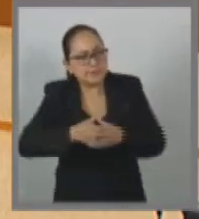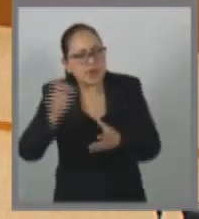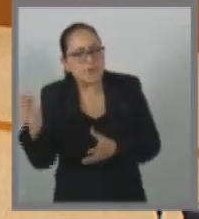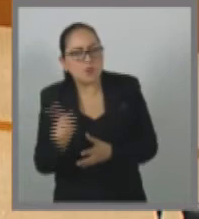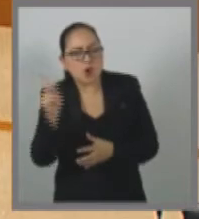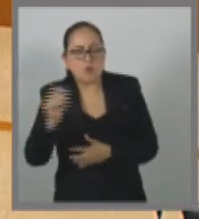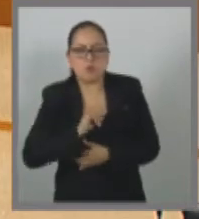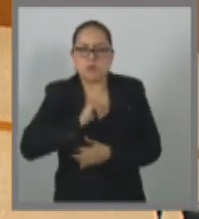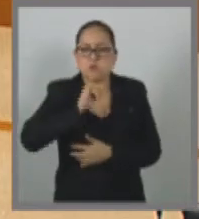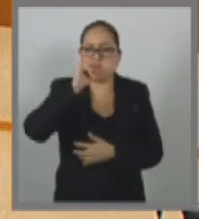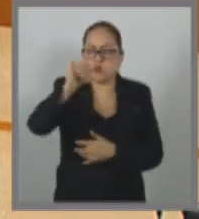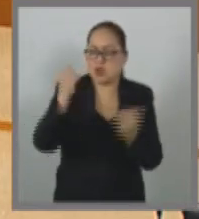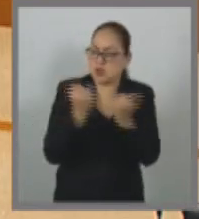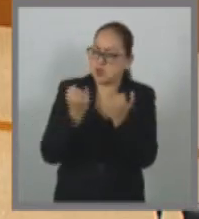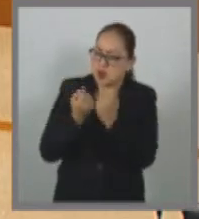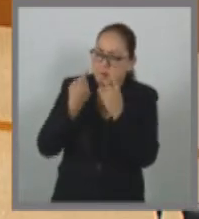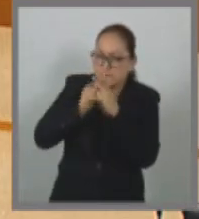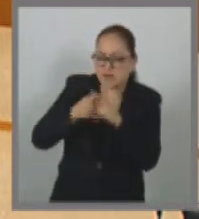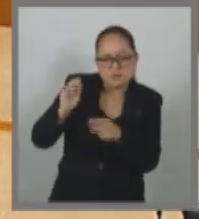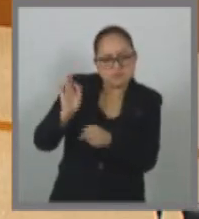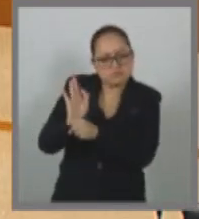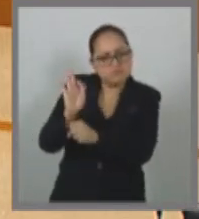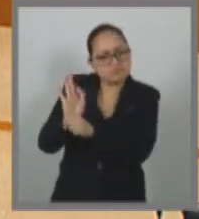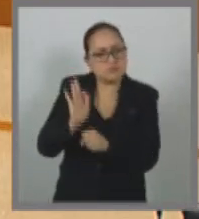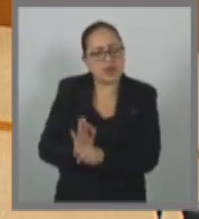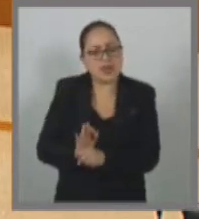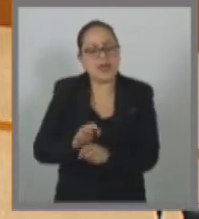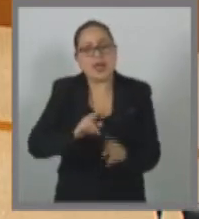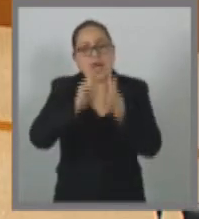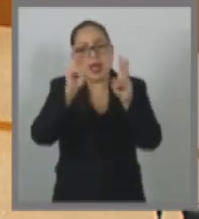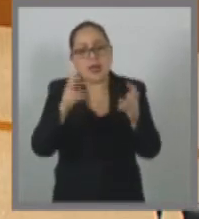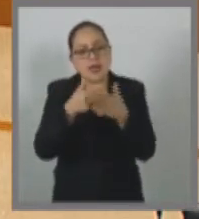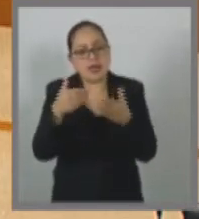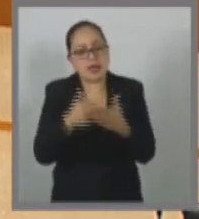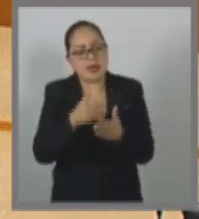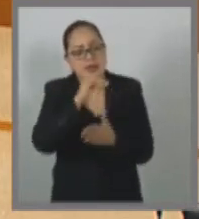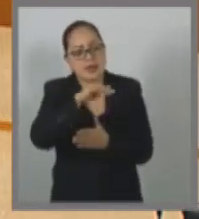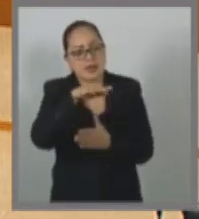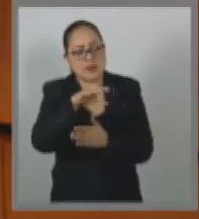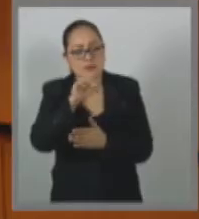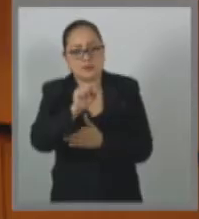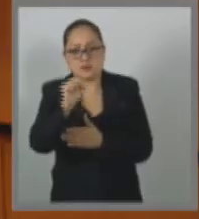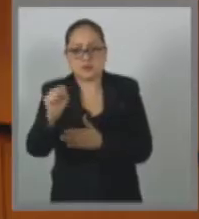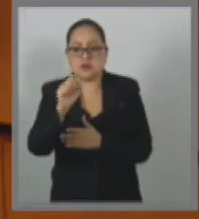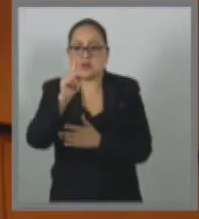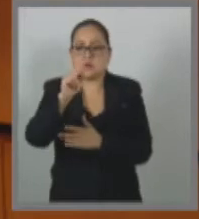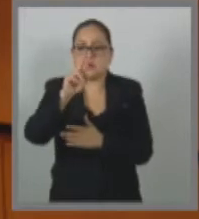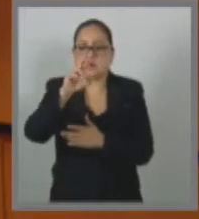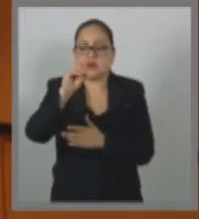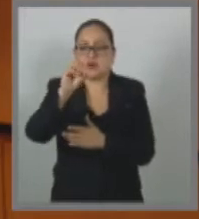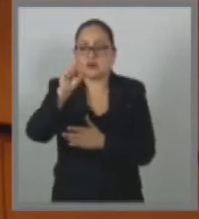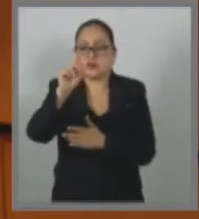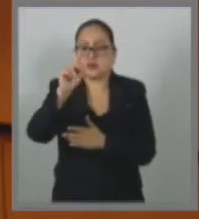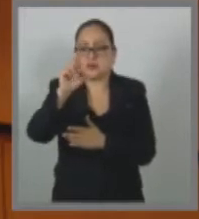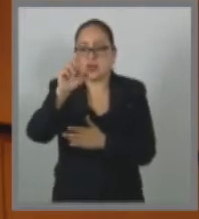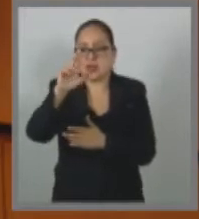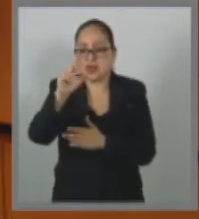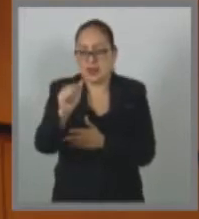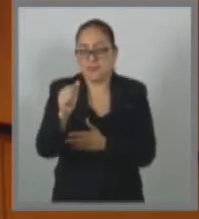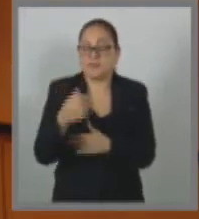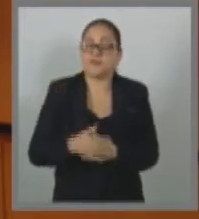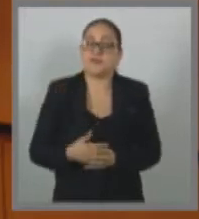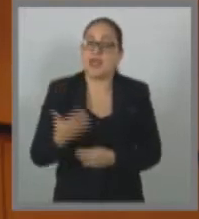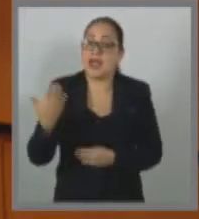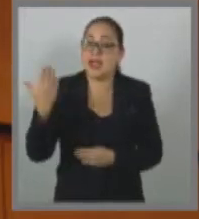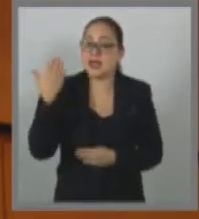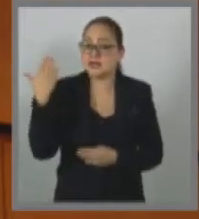indígenas del país a través del programa hoy denominado IMSS Prospera. En épocas recientes,